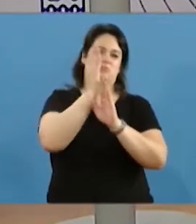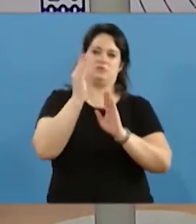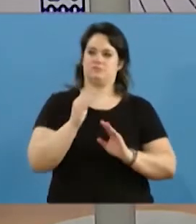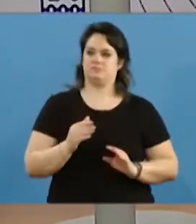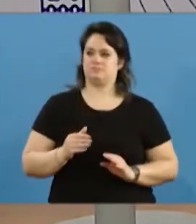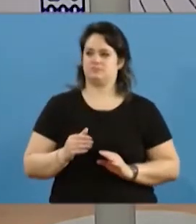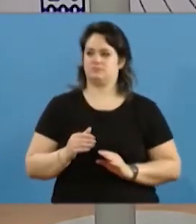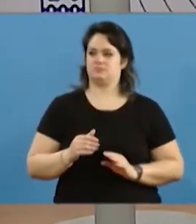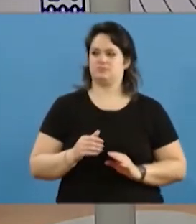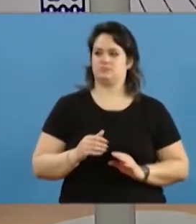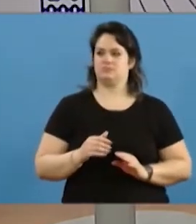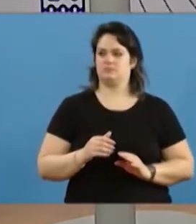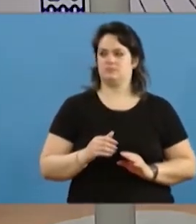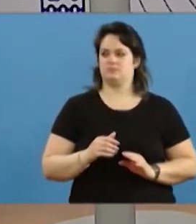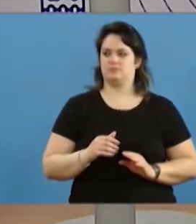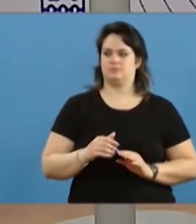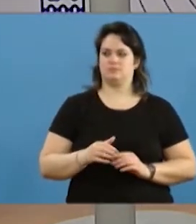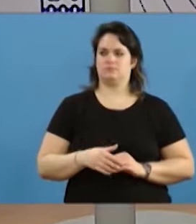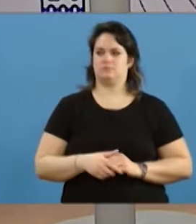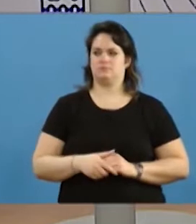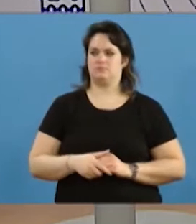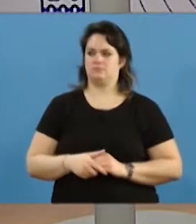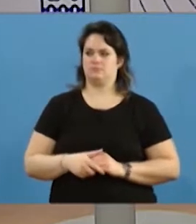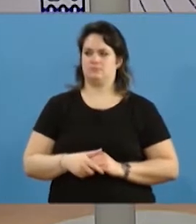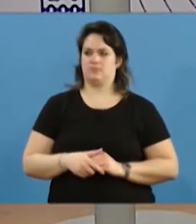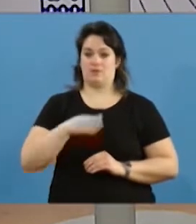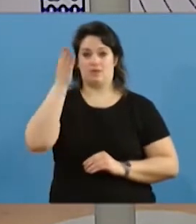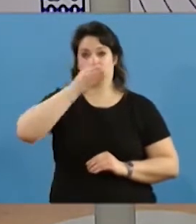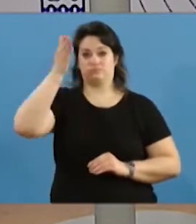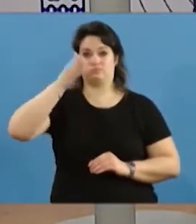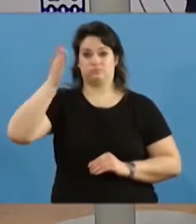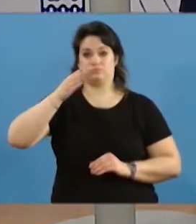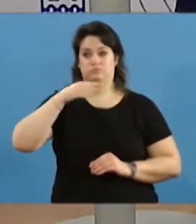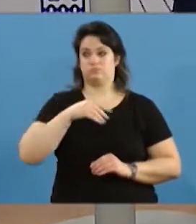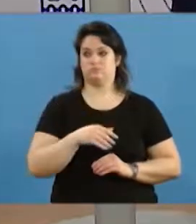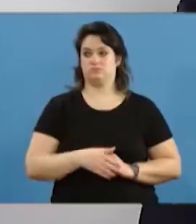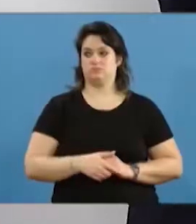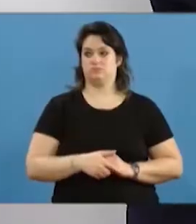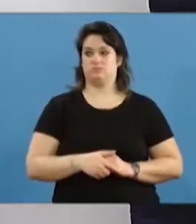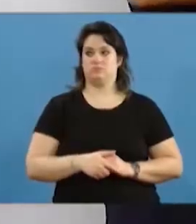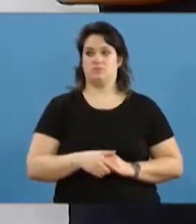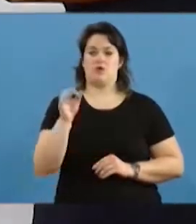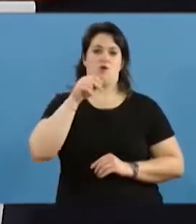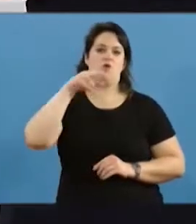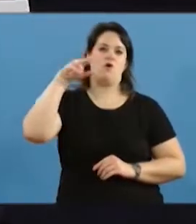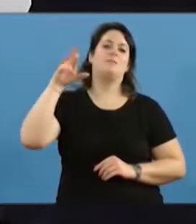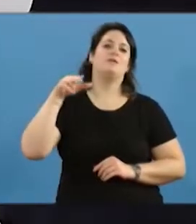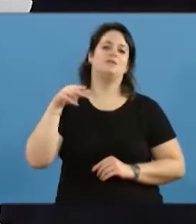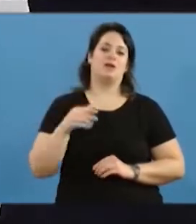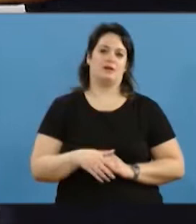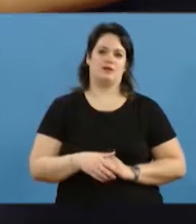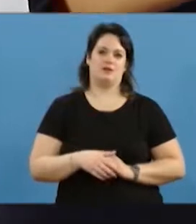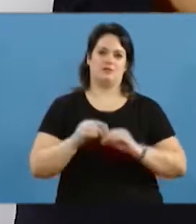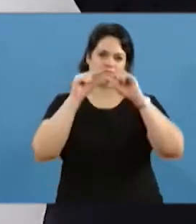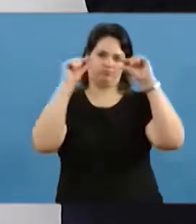esto es lo que pueden hacer en la casa. Puedo hacer bien. Rayitas. Uh-huh. O puedo pintar y marco